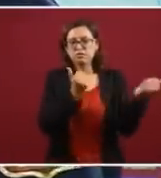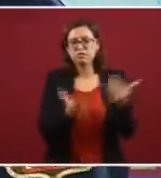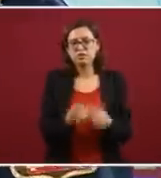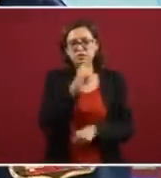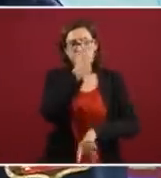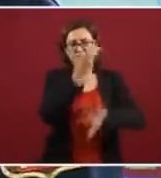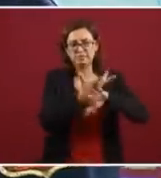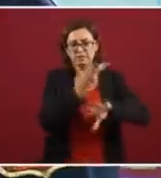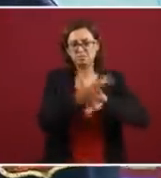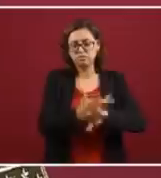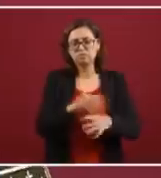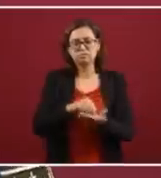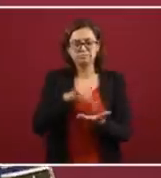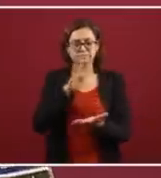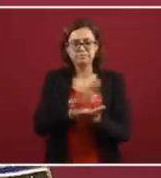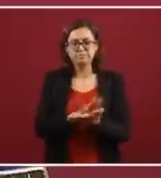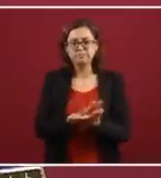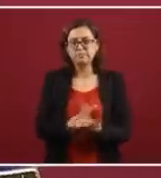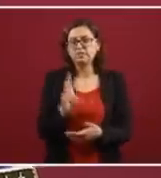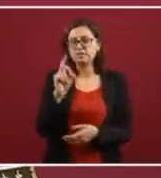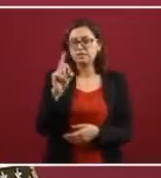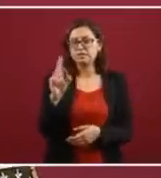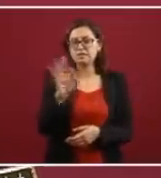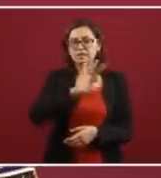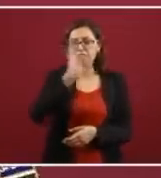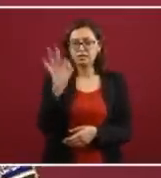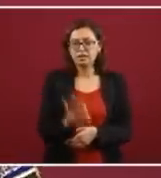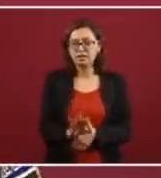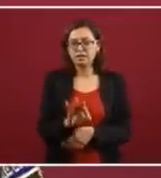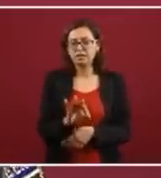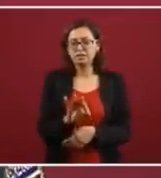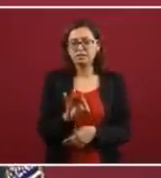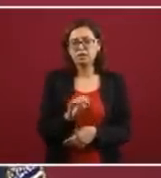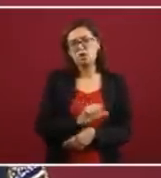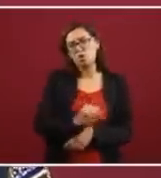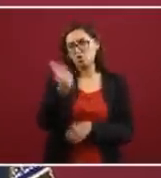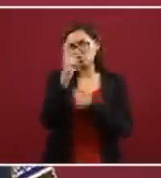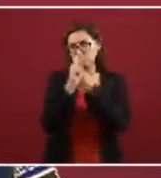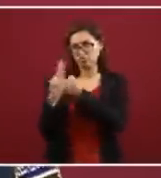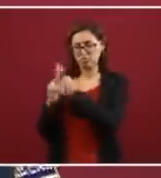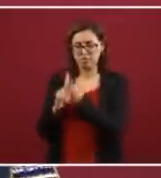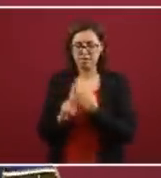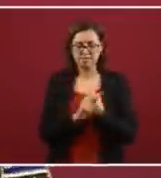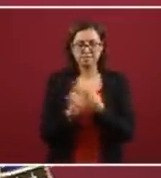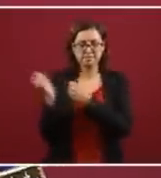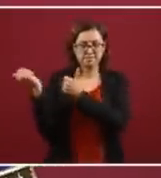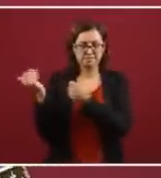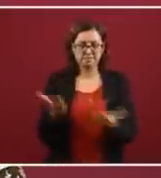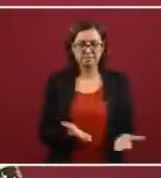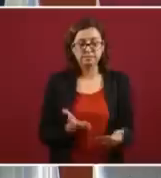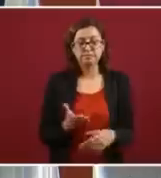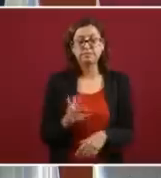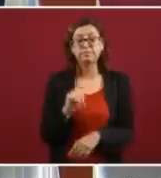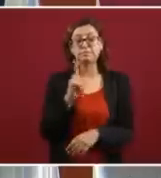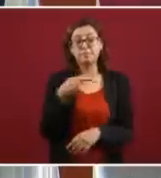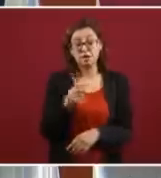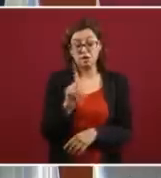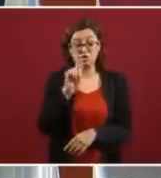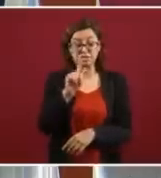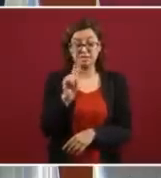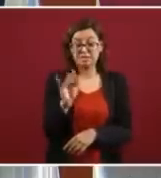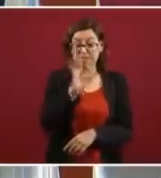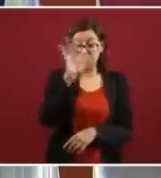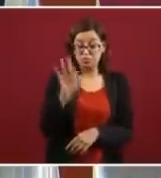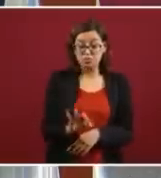ese es el registro que tenemos. El 30% restante viene de otros países. De estas armas, de este